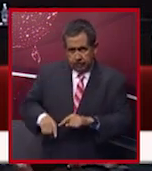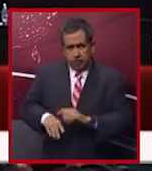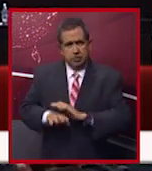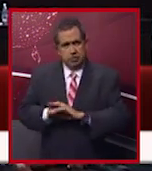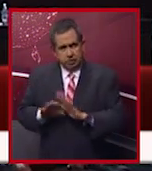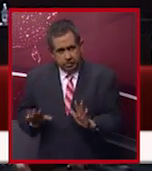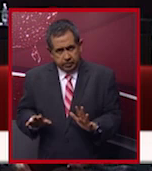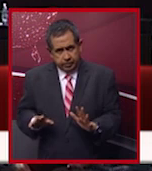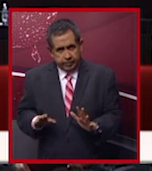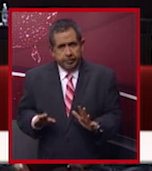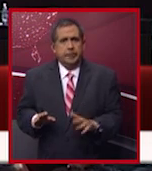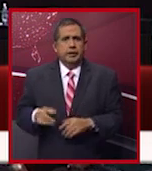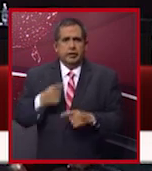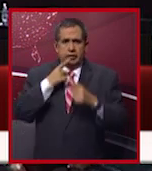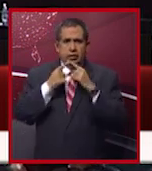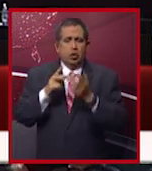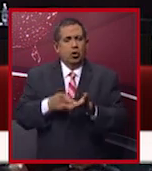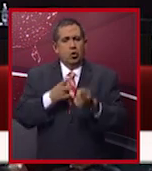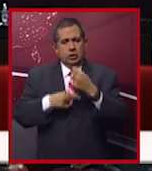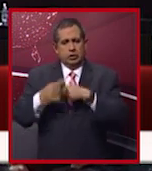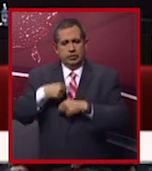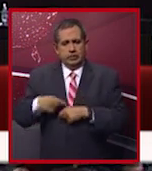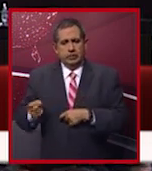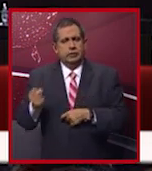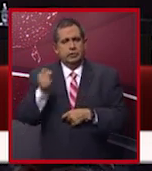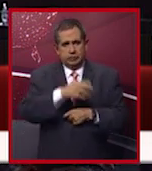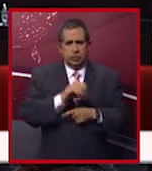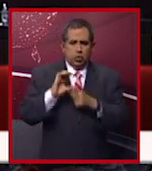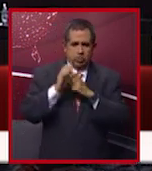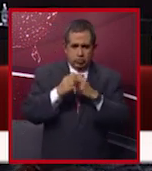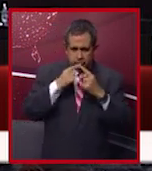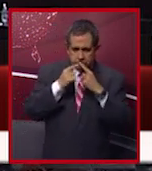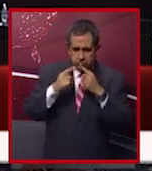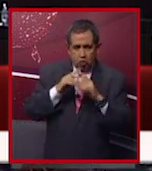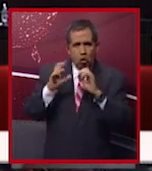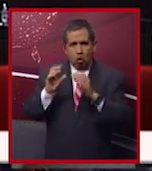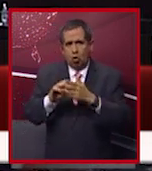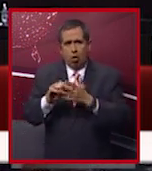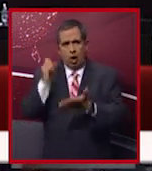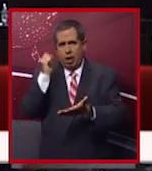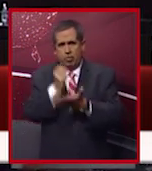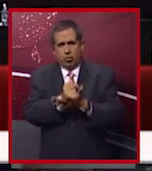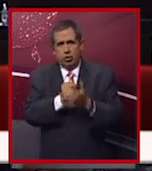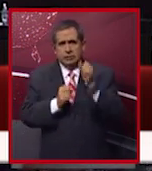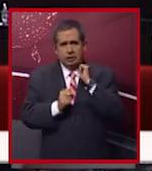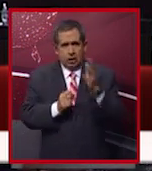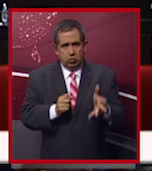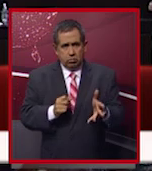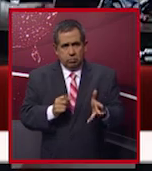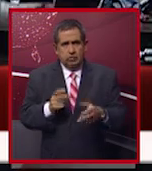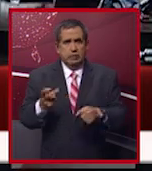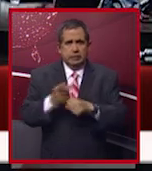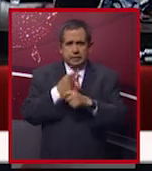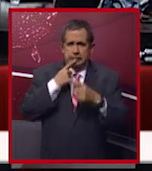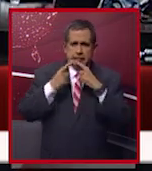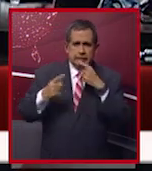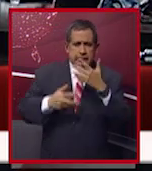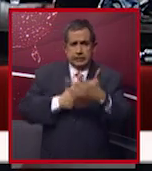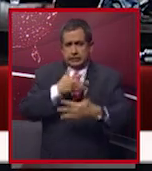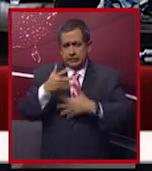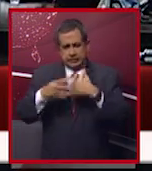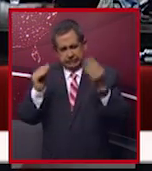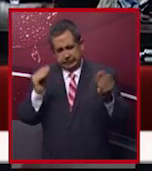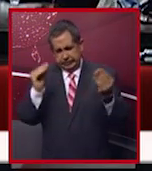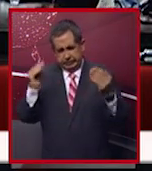artículos que no alcanzaron consenso, regresar el dictamen a las comisiones o enviarlo aprobado al Senado. Lo anterior generó, por supuesto,